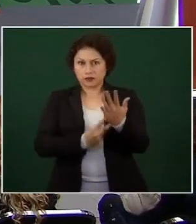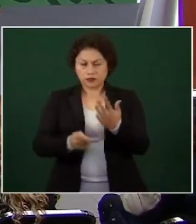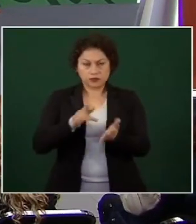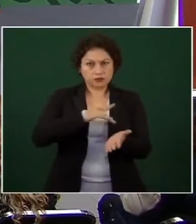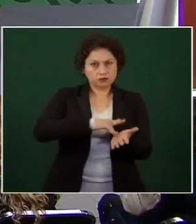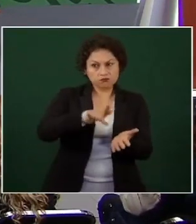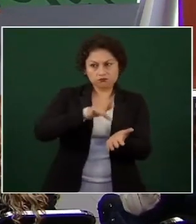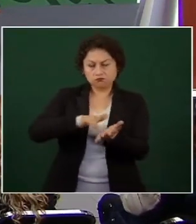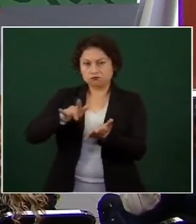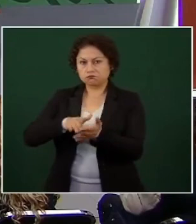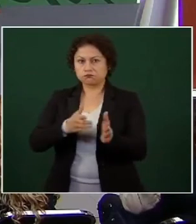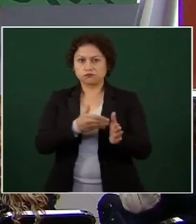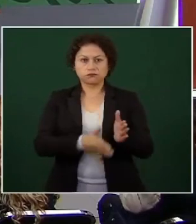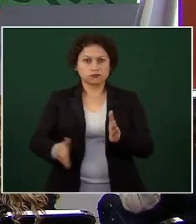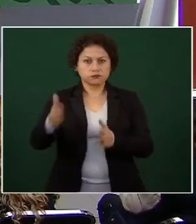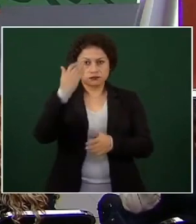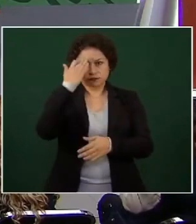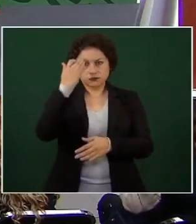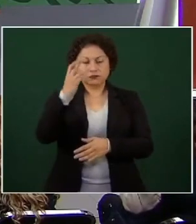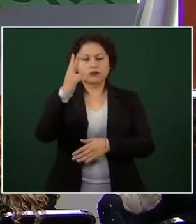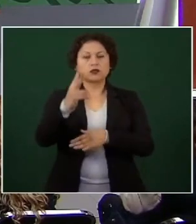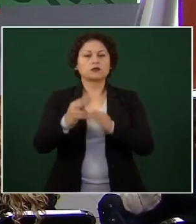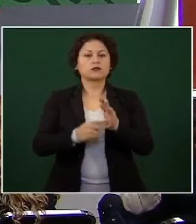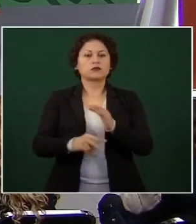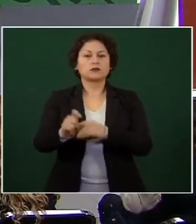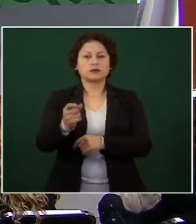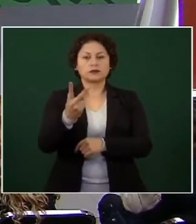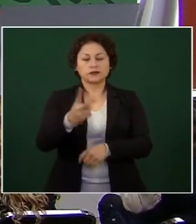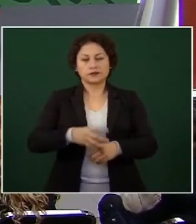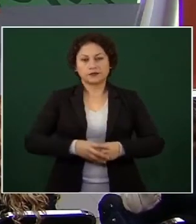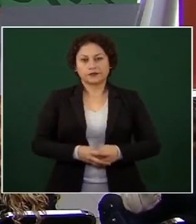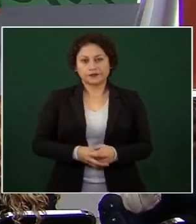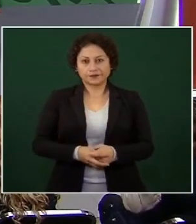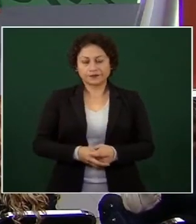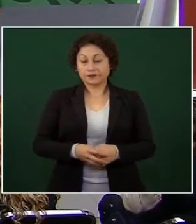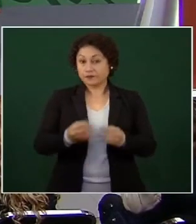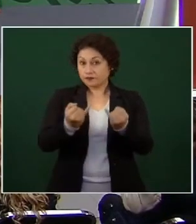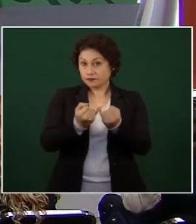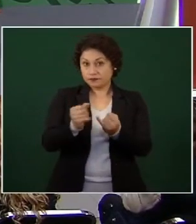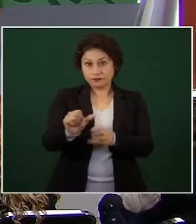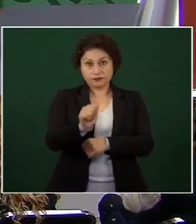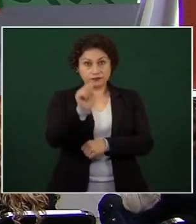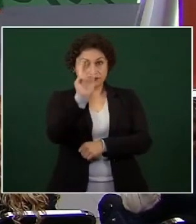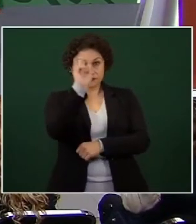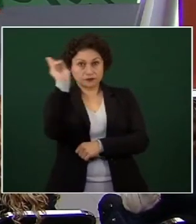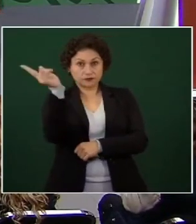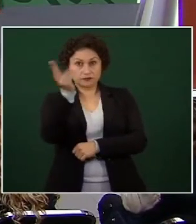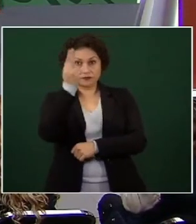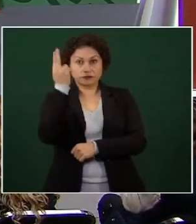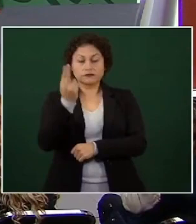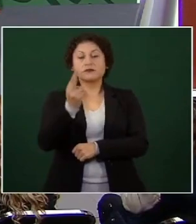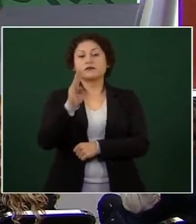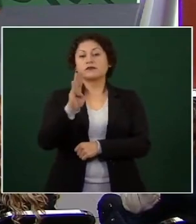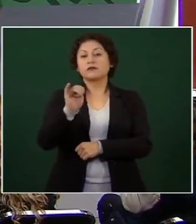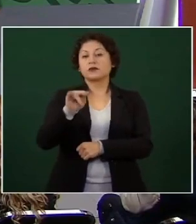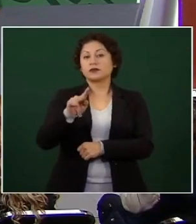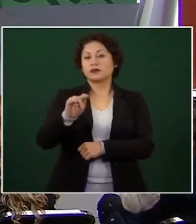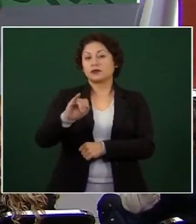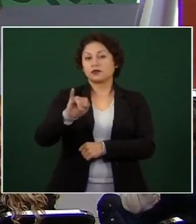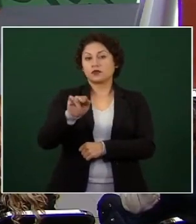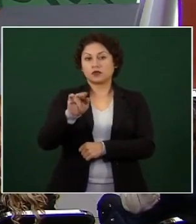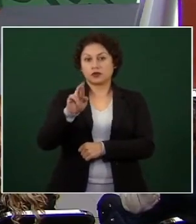Adelante. De igual forma, además de las universidades Benito Juárez del presidente, nosotros hemos hecho